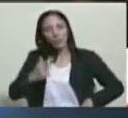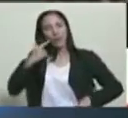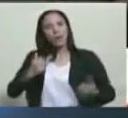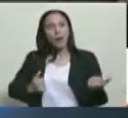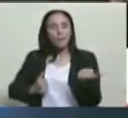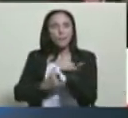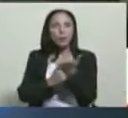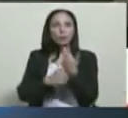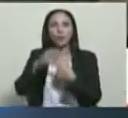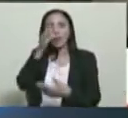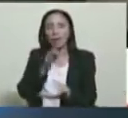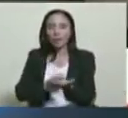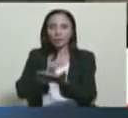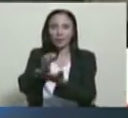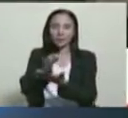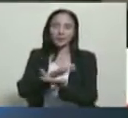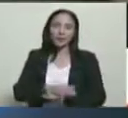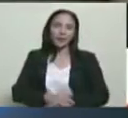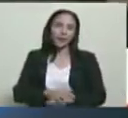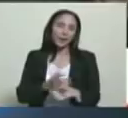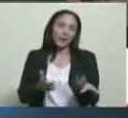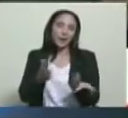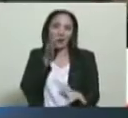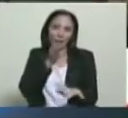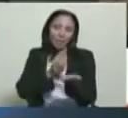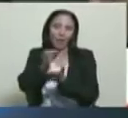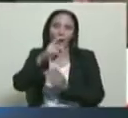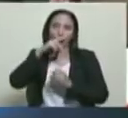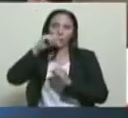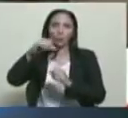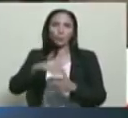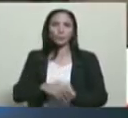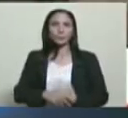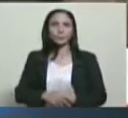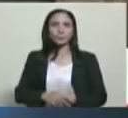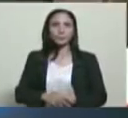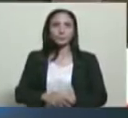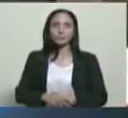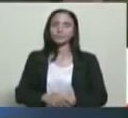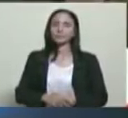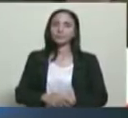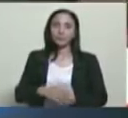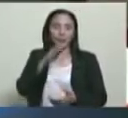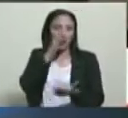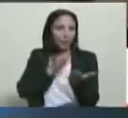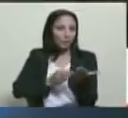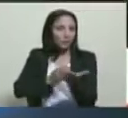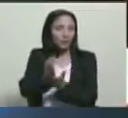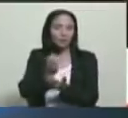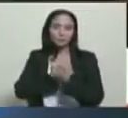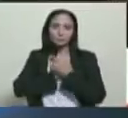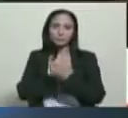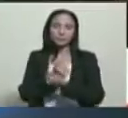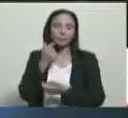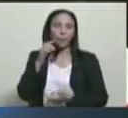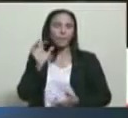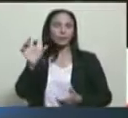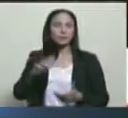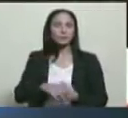una gran jornada de marcha militar de los militares venezolanos, de lealtad a toda la patria, a todo el pueblo.